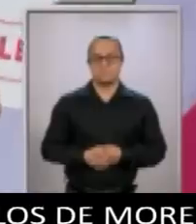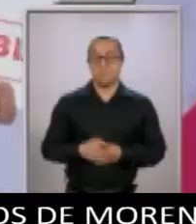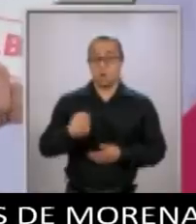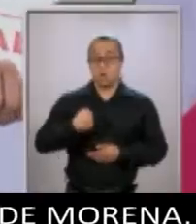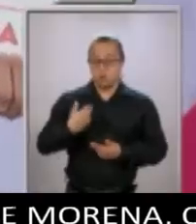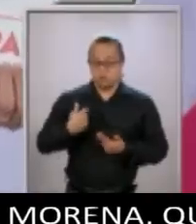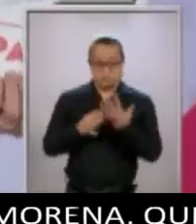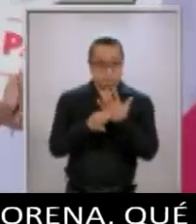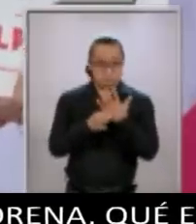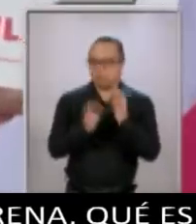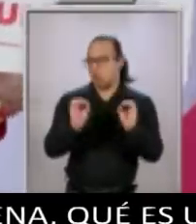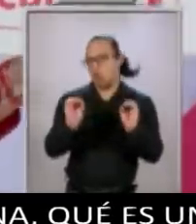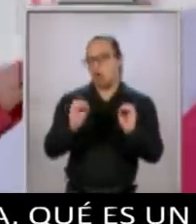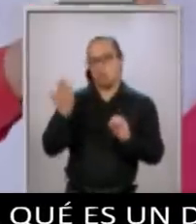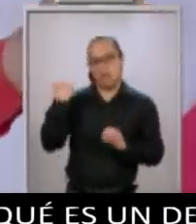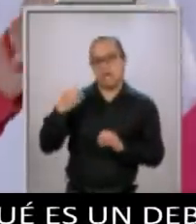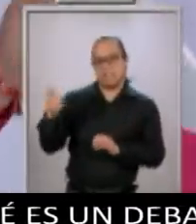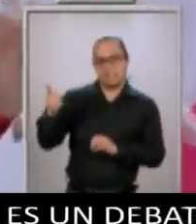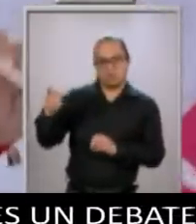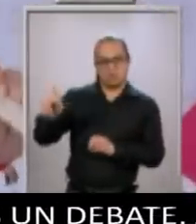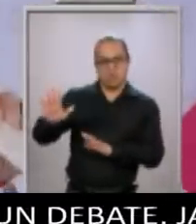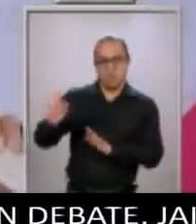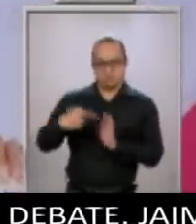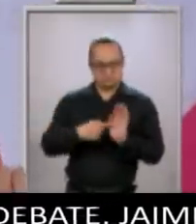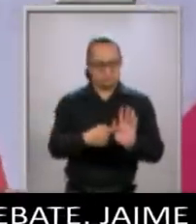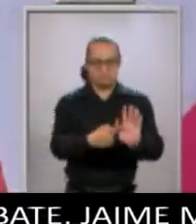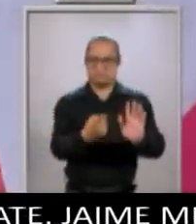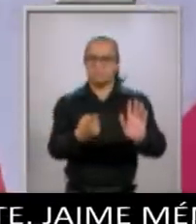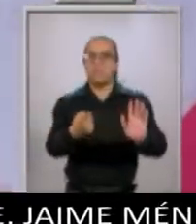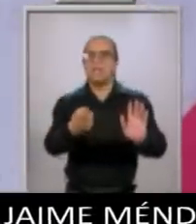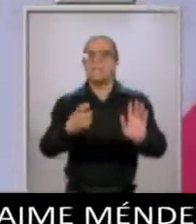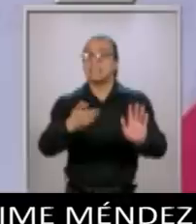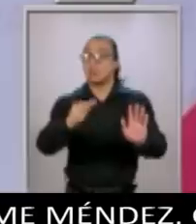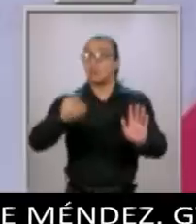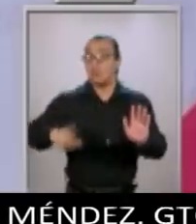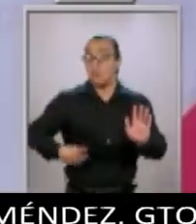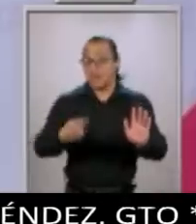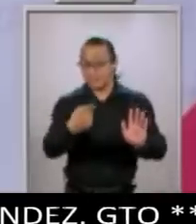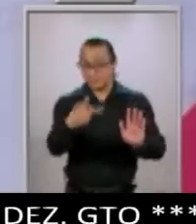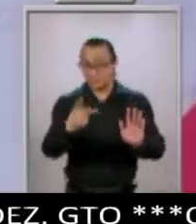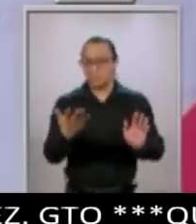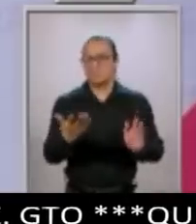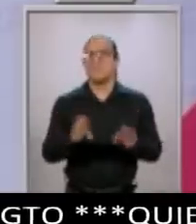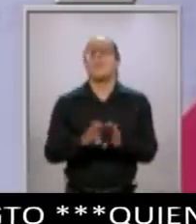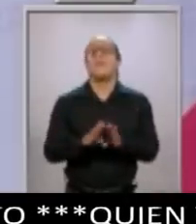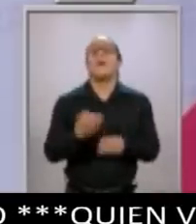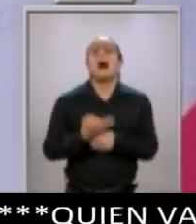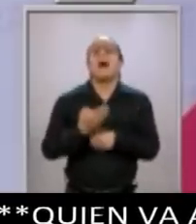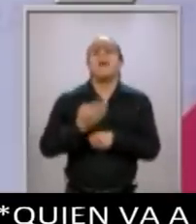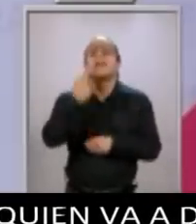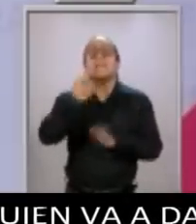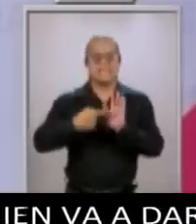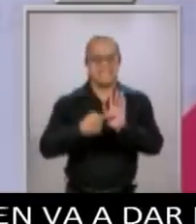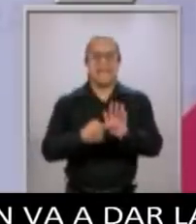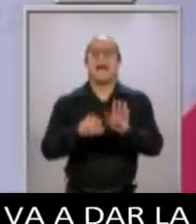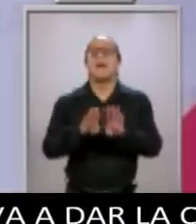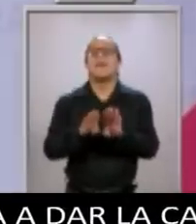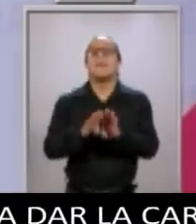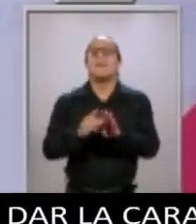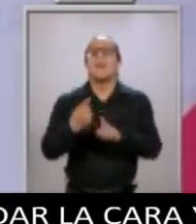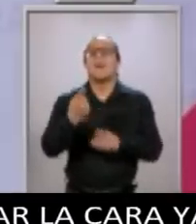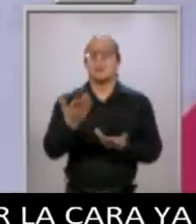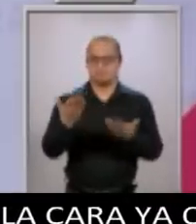que representa el 2.6% de la población. Y la pregunta que le hice, pero, ¿y entonces qué